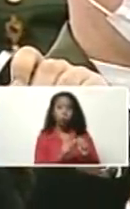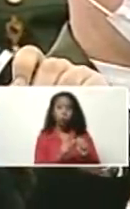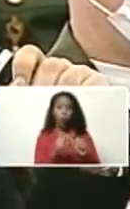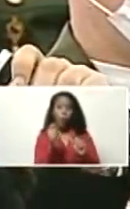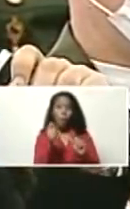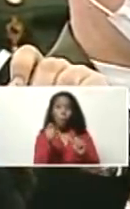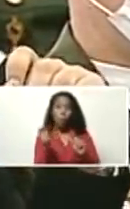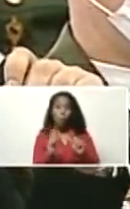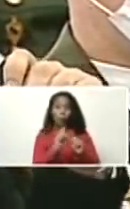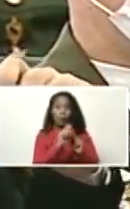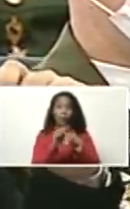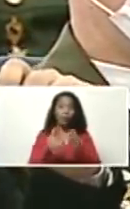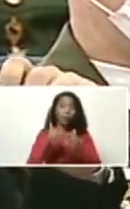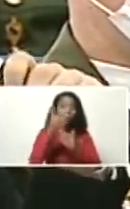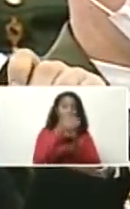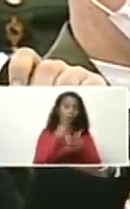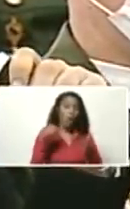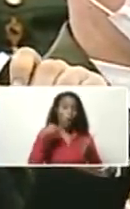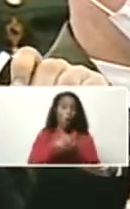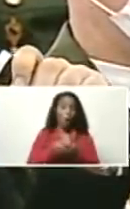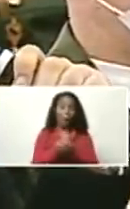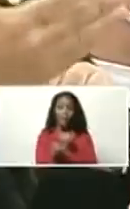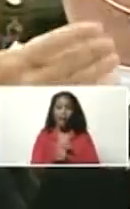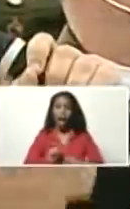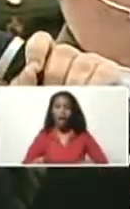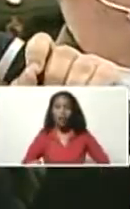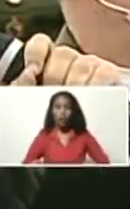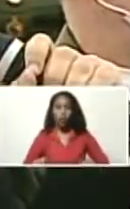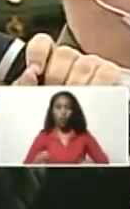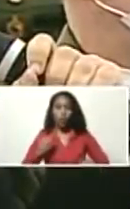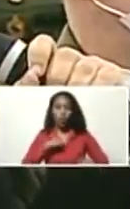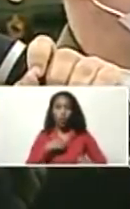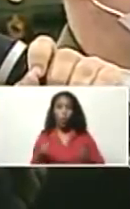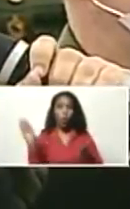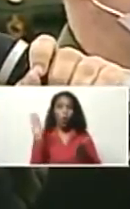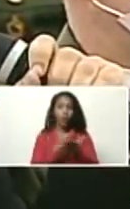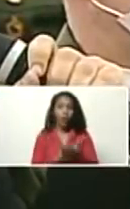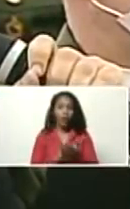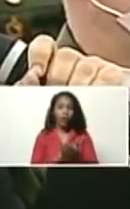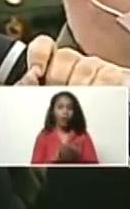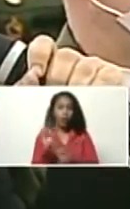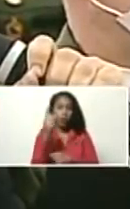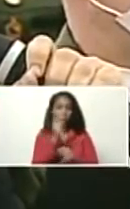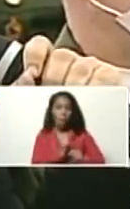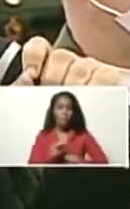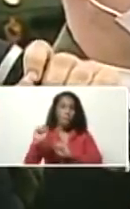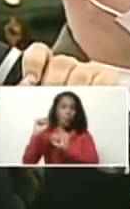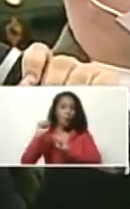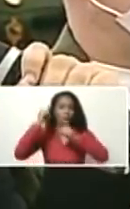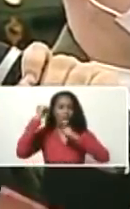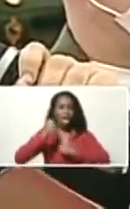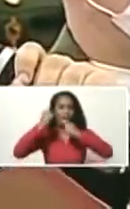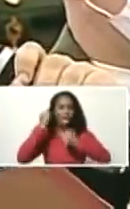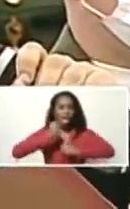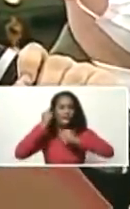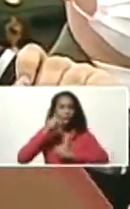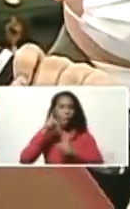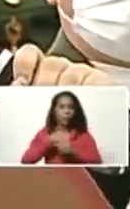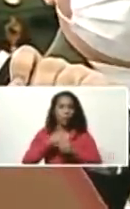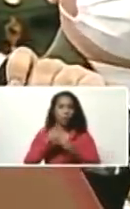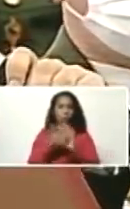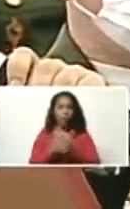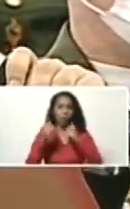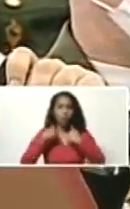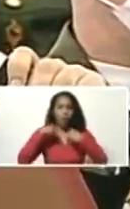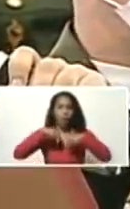meses después del golpe fracasado, estábamos envueltos en una segunda ofensiva con el paro sabotaje petrolero. Y aquí tengo yo